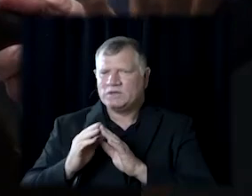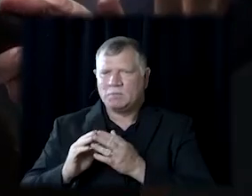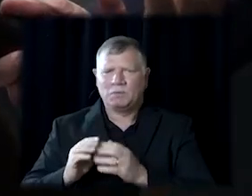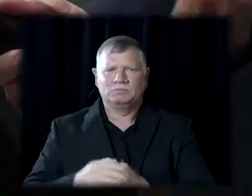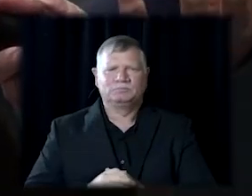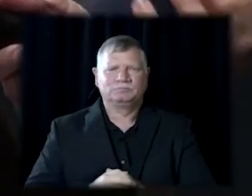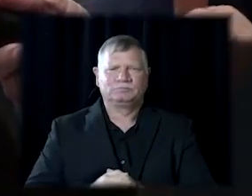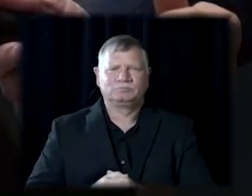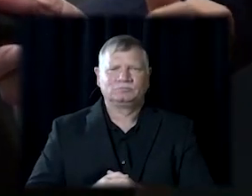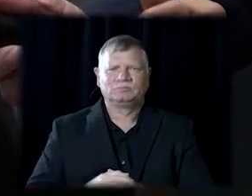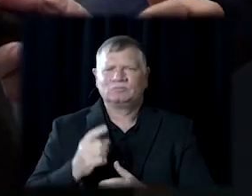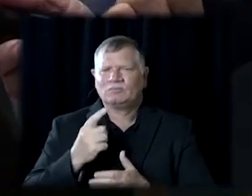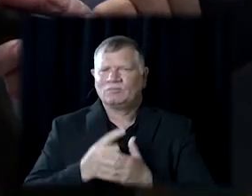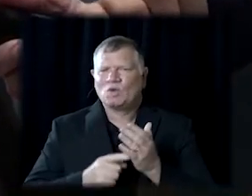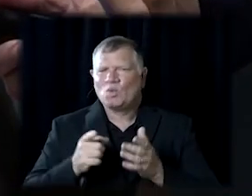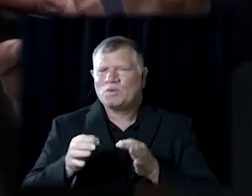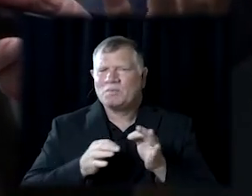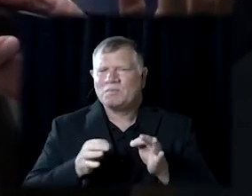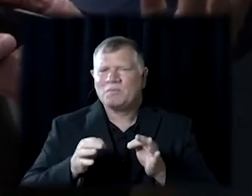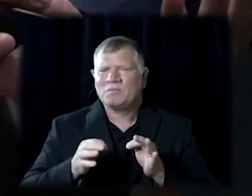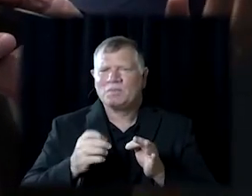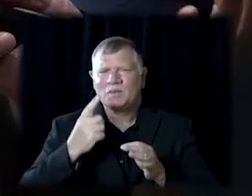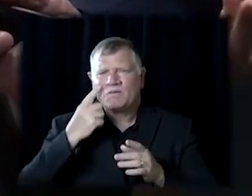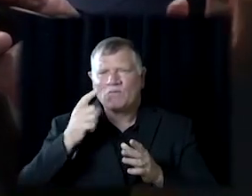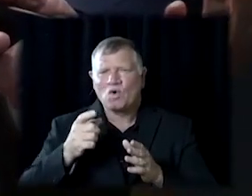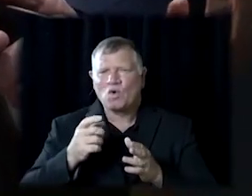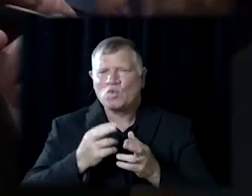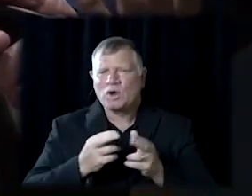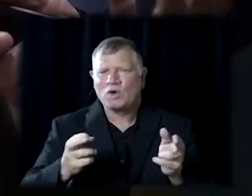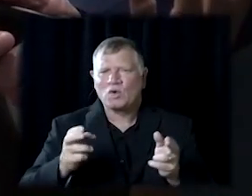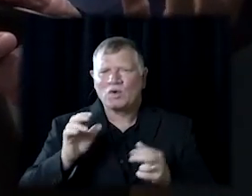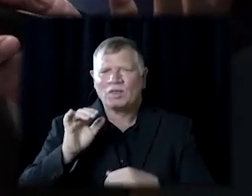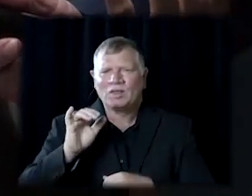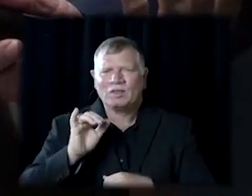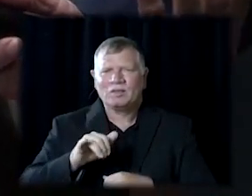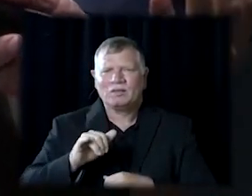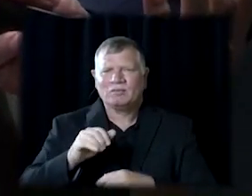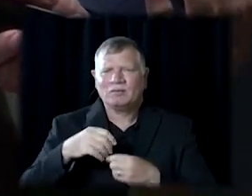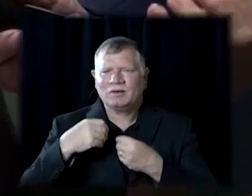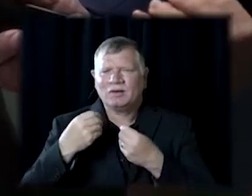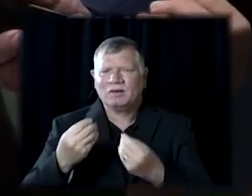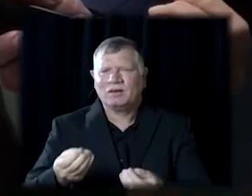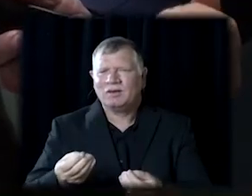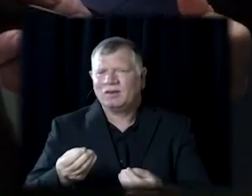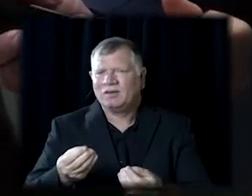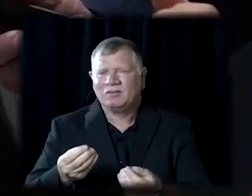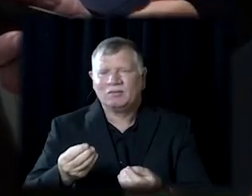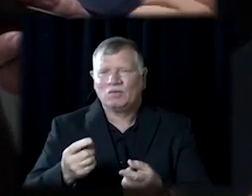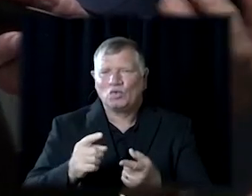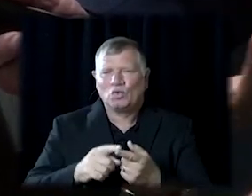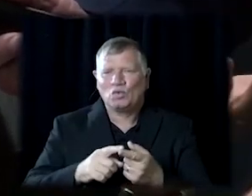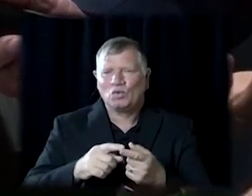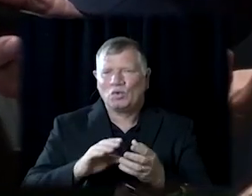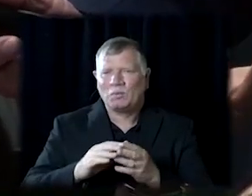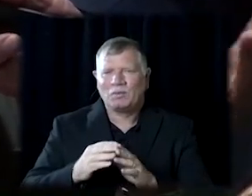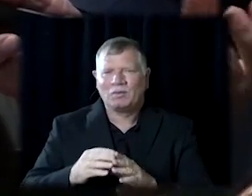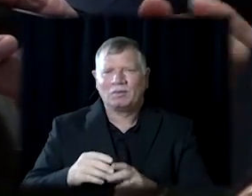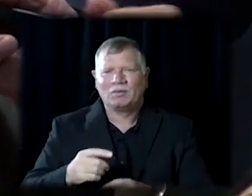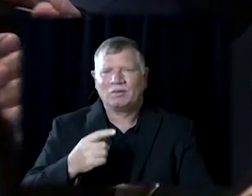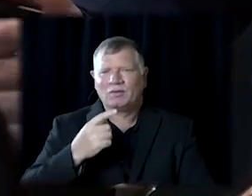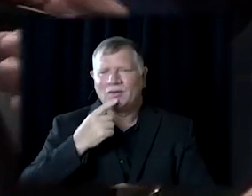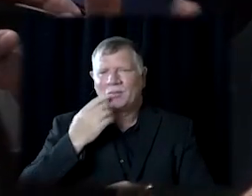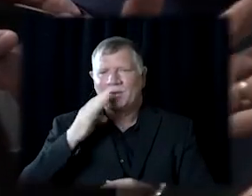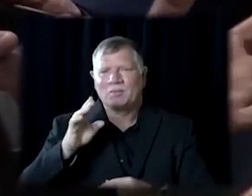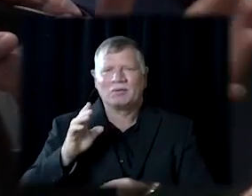Una, ¿qué ustedes definen específicamente con recursos que se le van a asignar? Y dos, dice el refrán popular